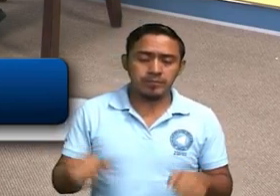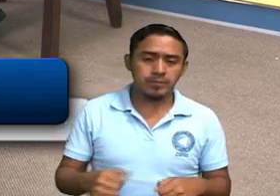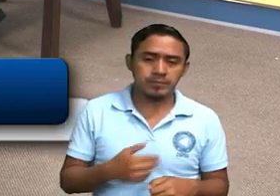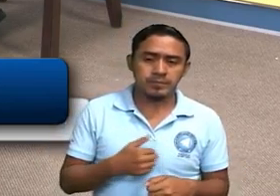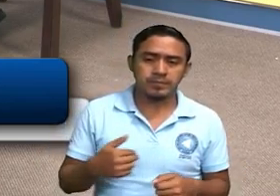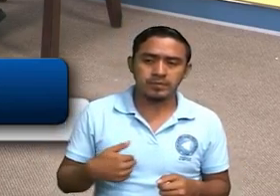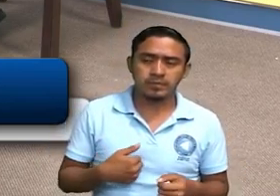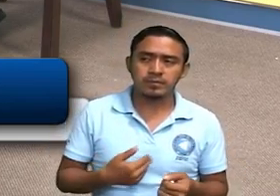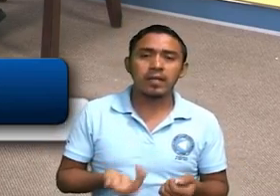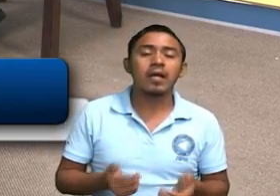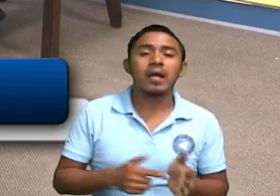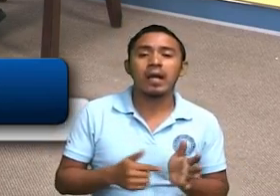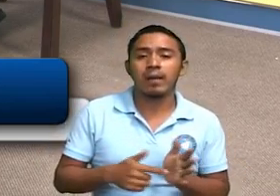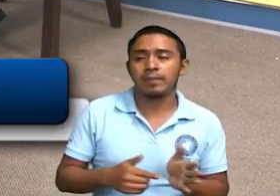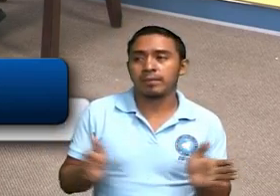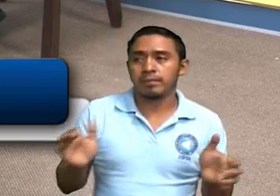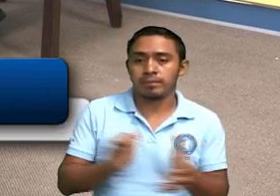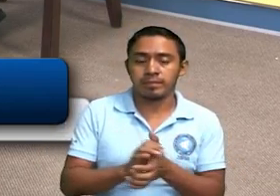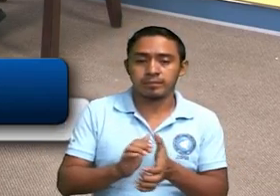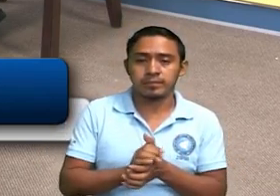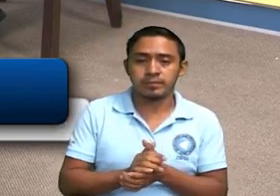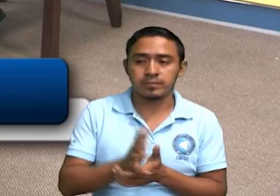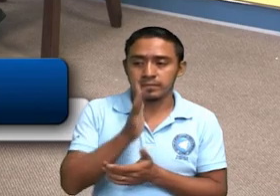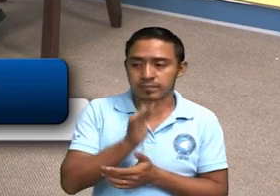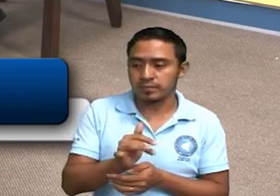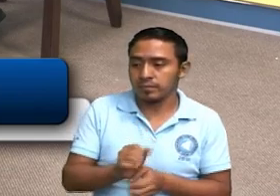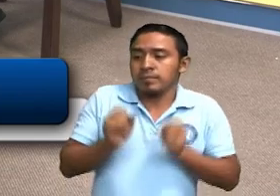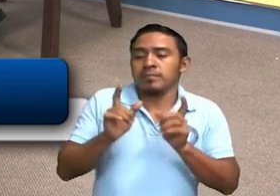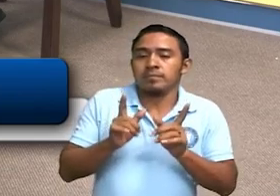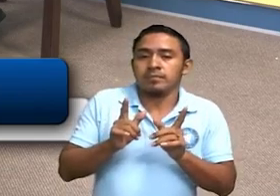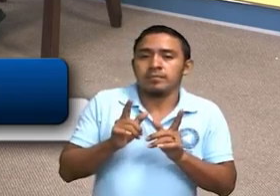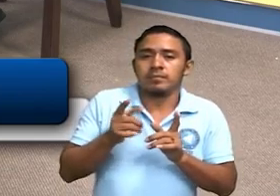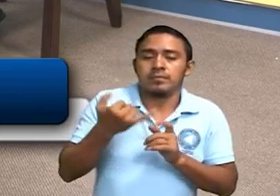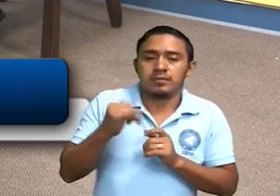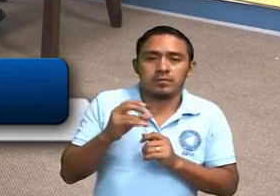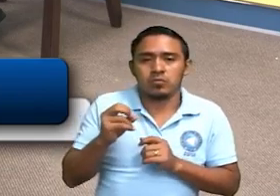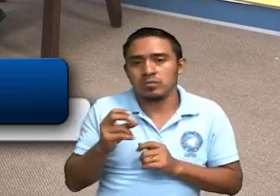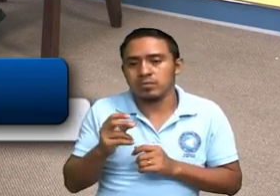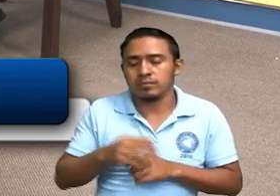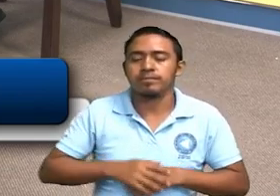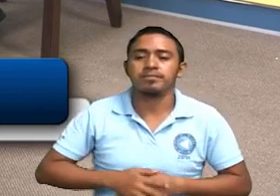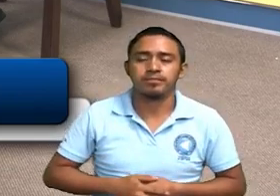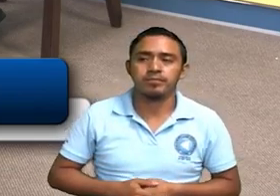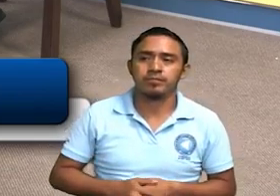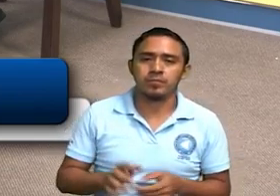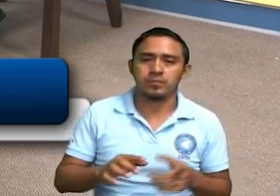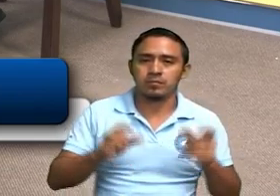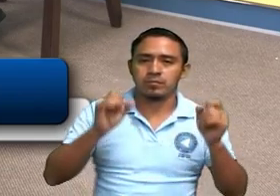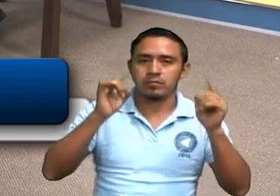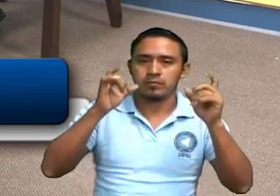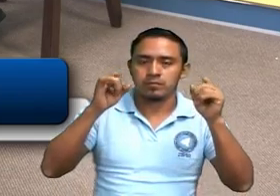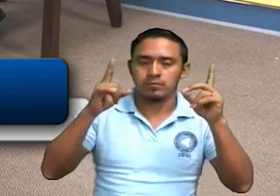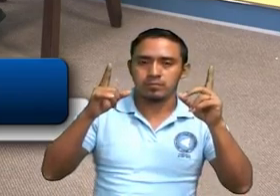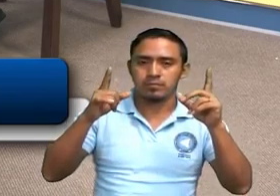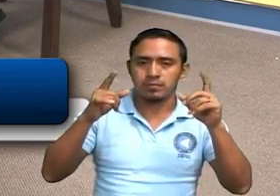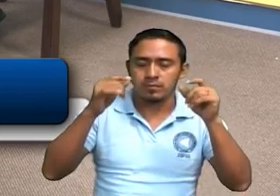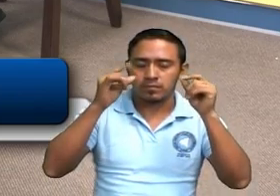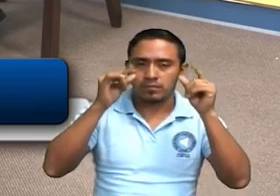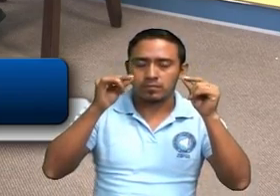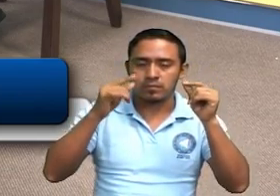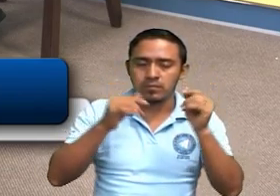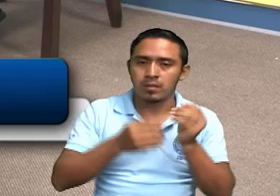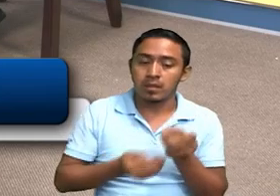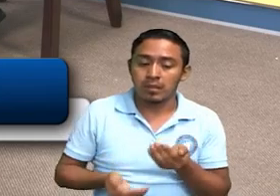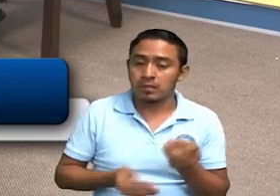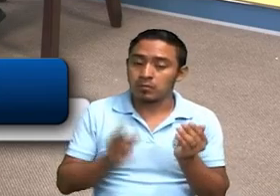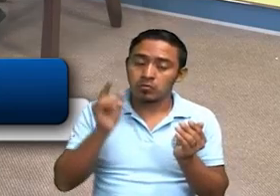una palmada, ¿verdad? Y el niño vemos de que se sobresalta, o hay un parpadeo del niño, o se despierta